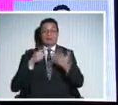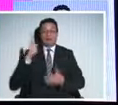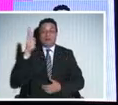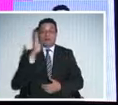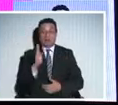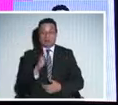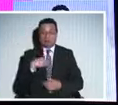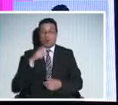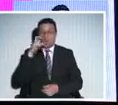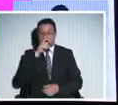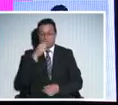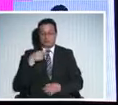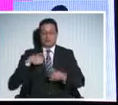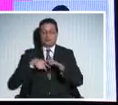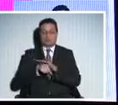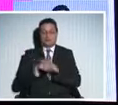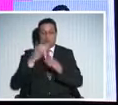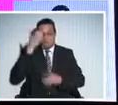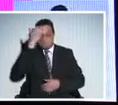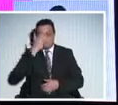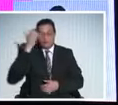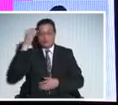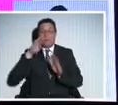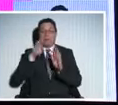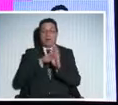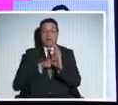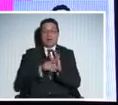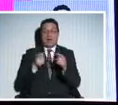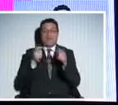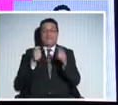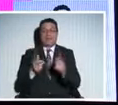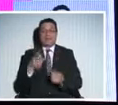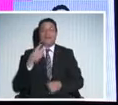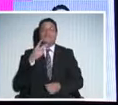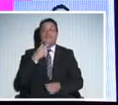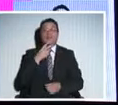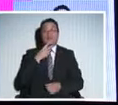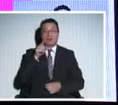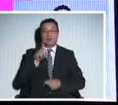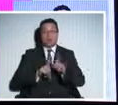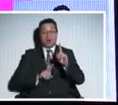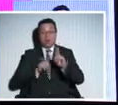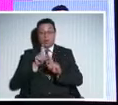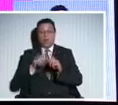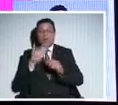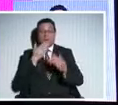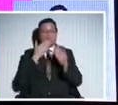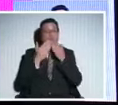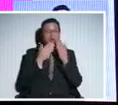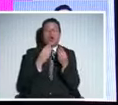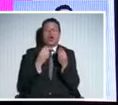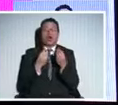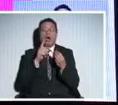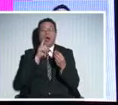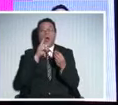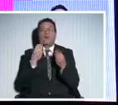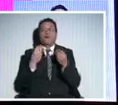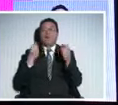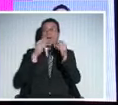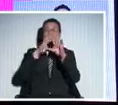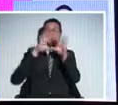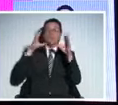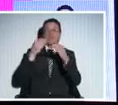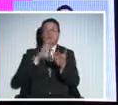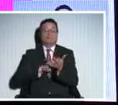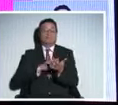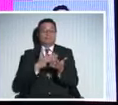contó con la intervención de los profesionales del programa Habilidades para la Vida, donde alguna de las sesiones conversamos sobre cómo tener un buen ambiente y mejorar el